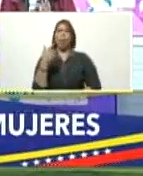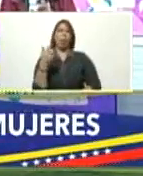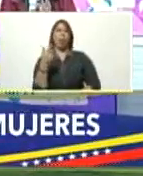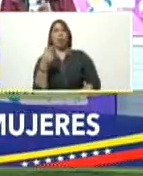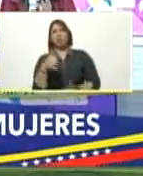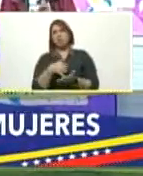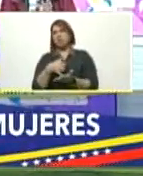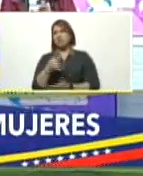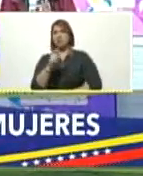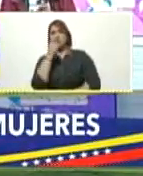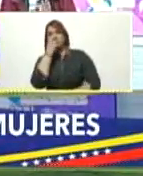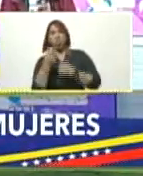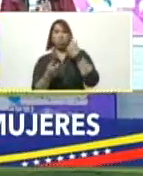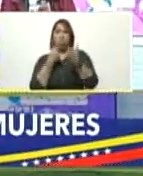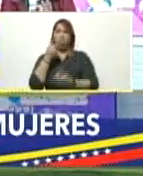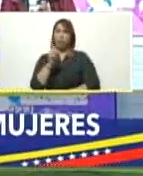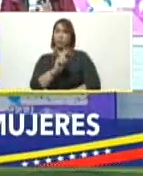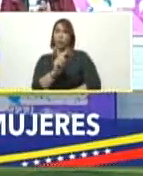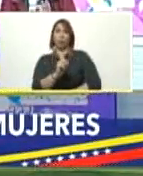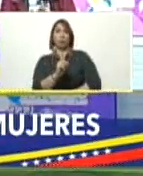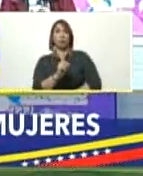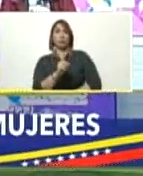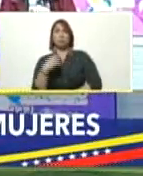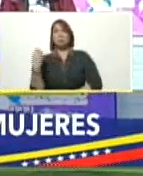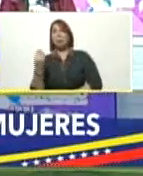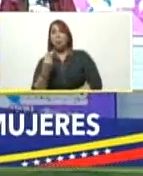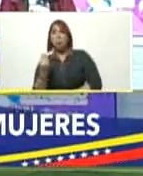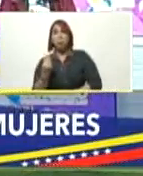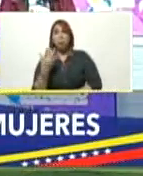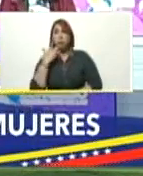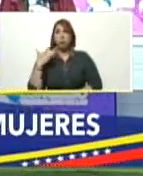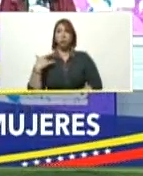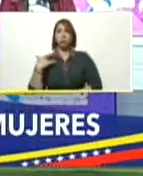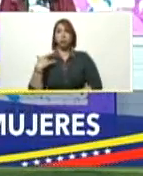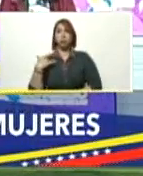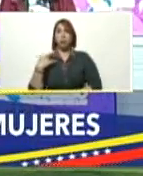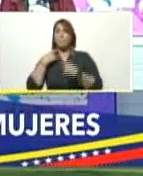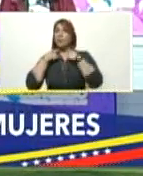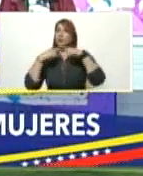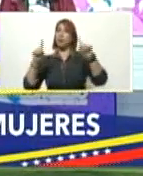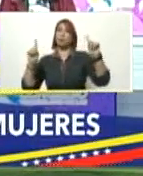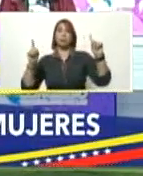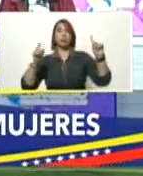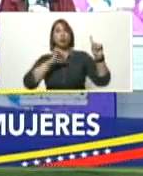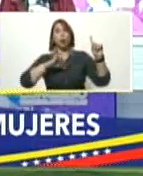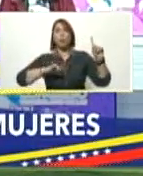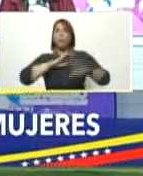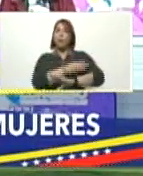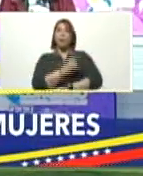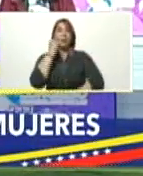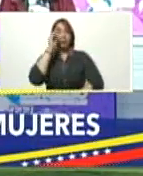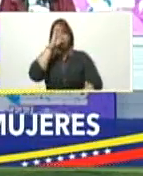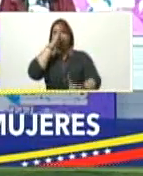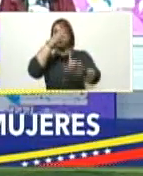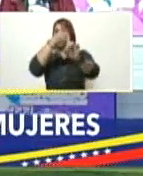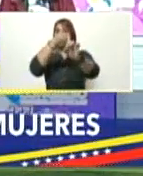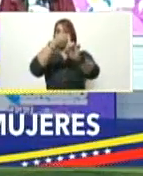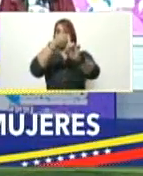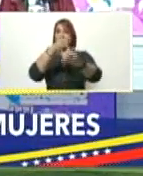con vacilaciones. Vacilar es perderse. Somos feministas por la calle del